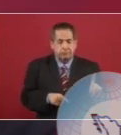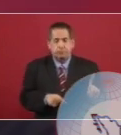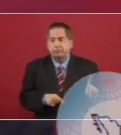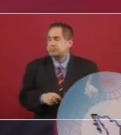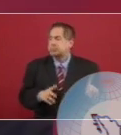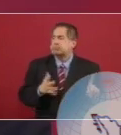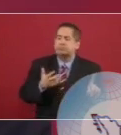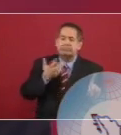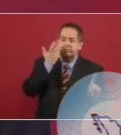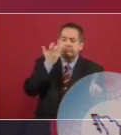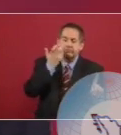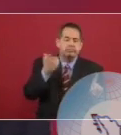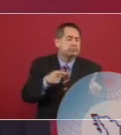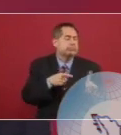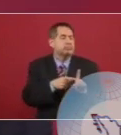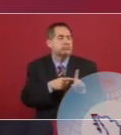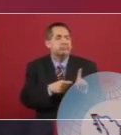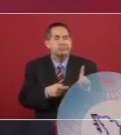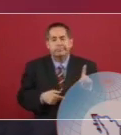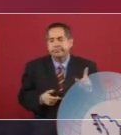con